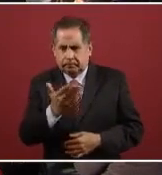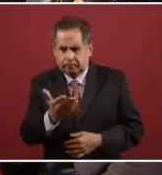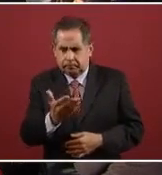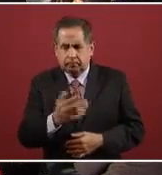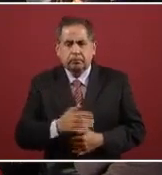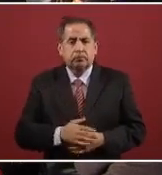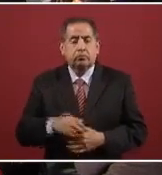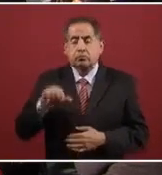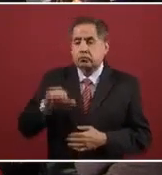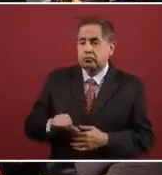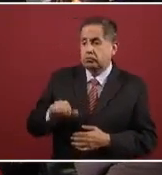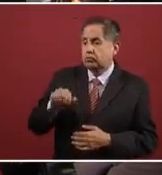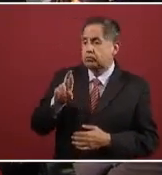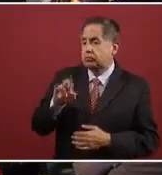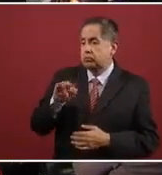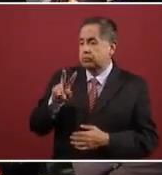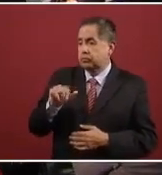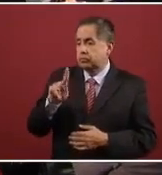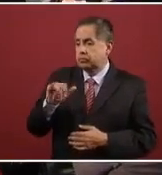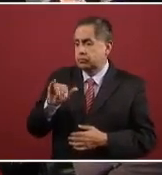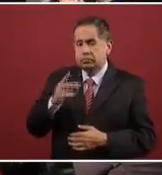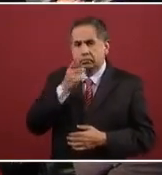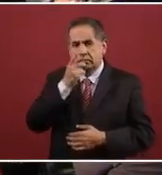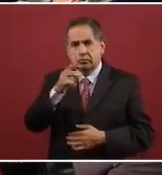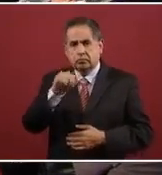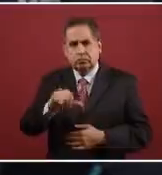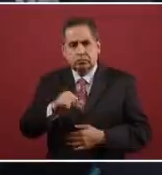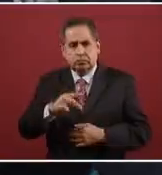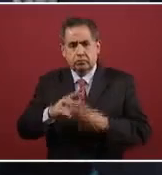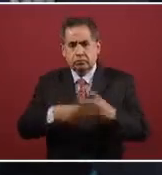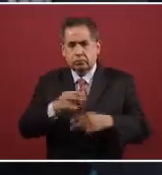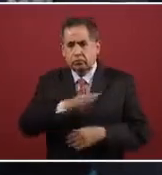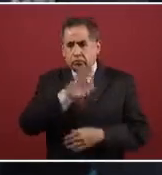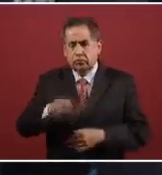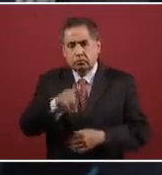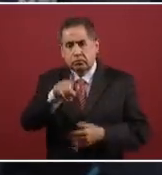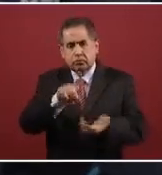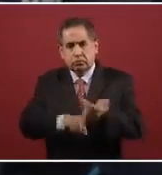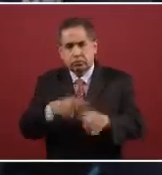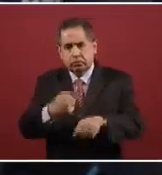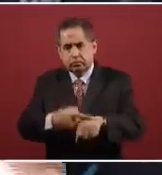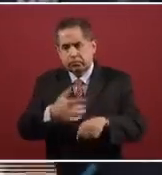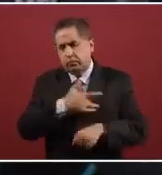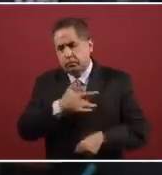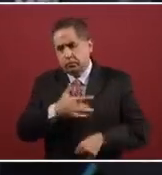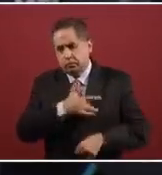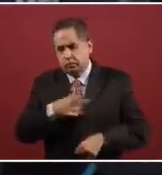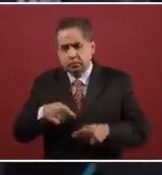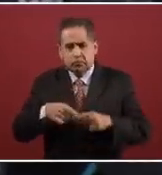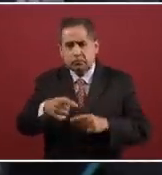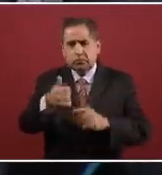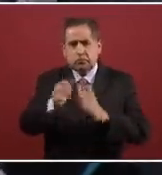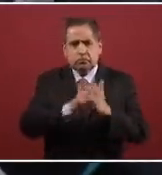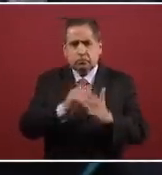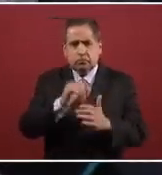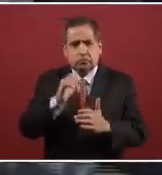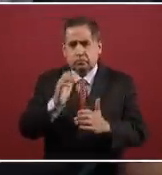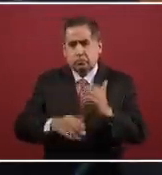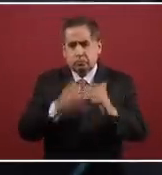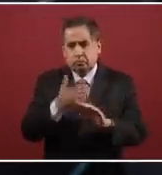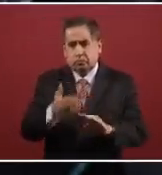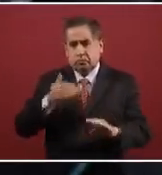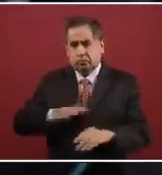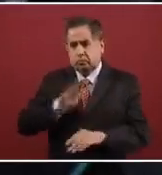Raimundo Riva Palacio dice que usted se va a morir, que está muy enfermo del corazón, que no va a terminar el sexenio y que por eso